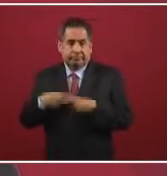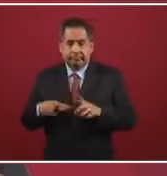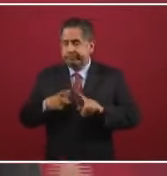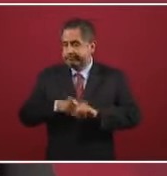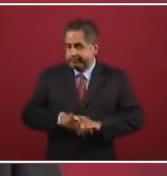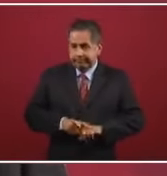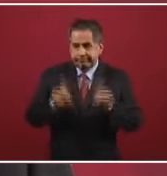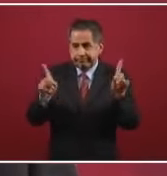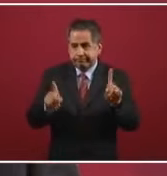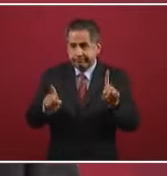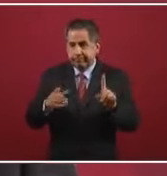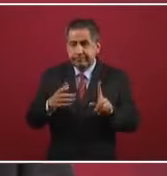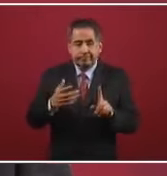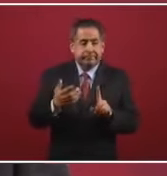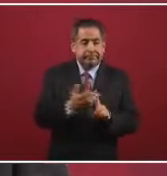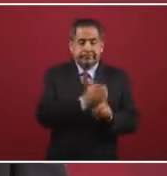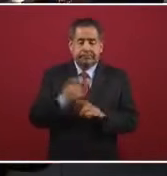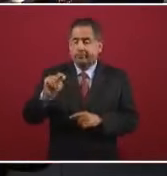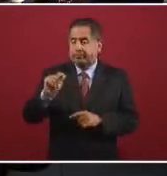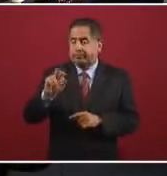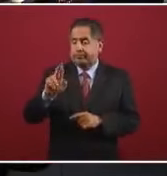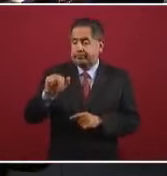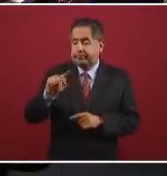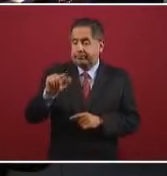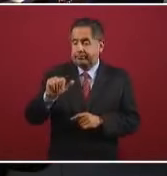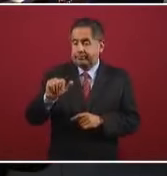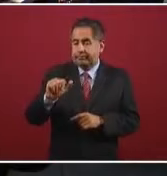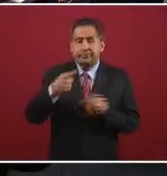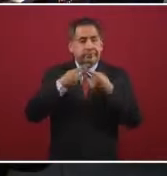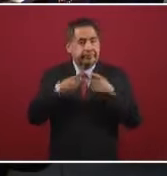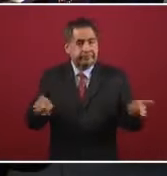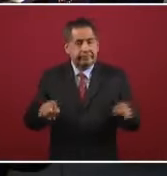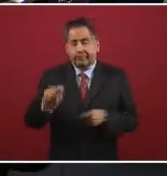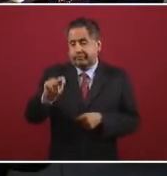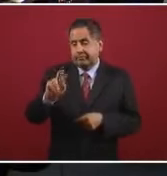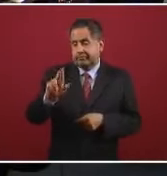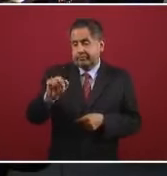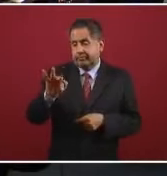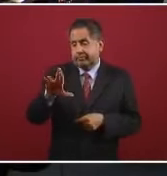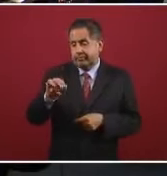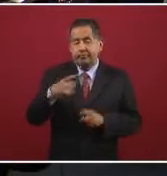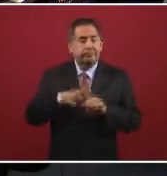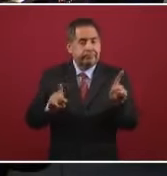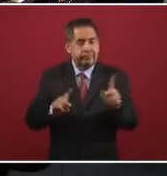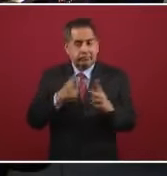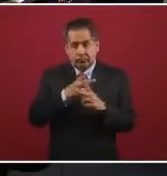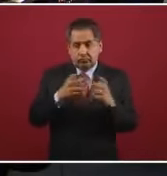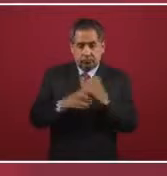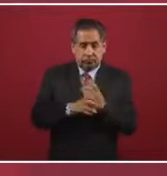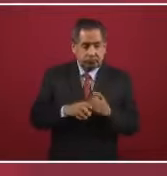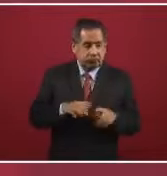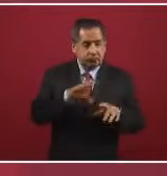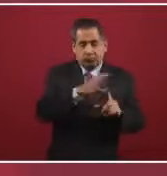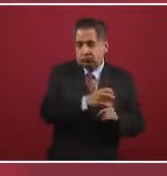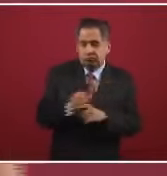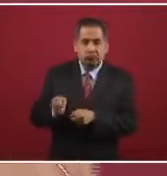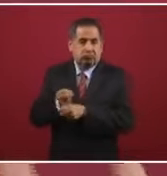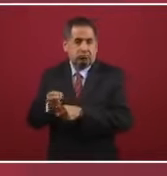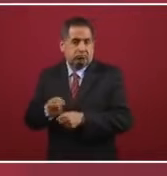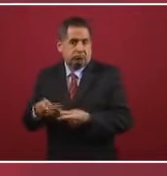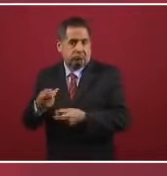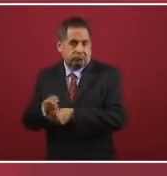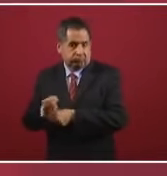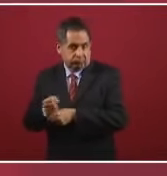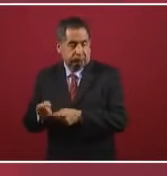al tráfico de personas. Son dos cosas distintas. Simplemente englobamos todos los que están vinculados